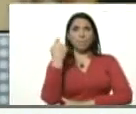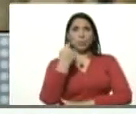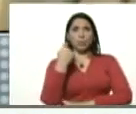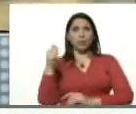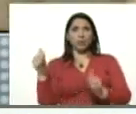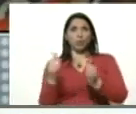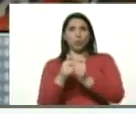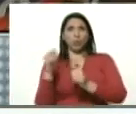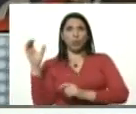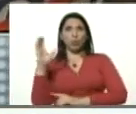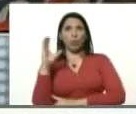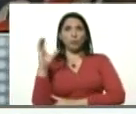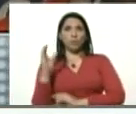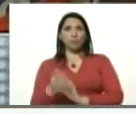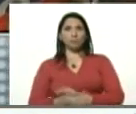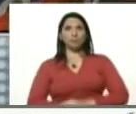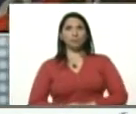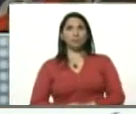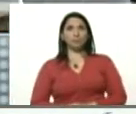Colombia.